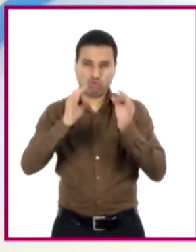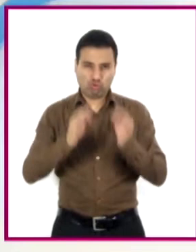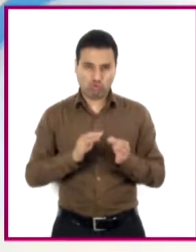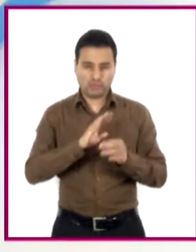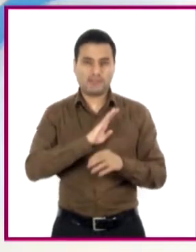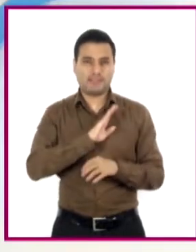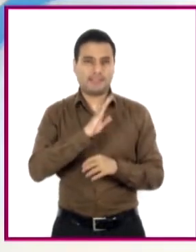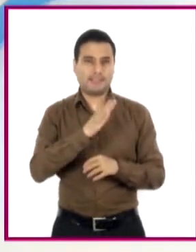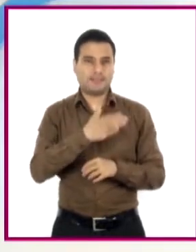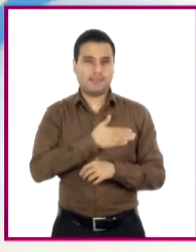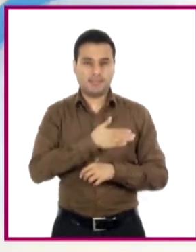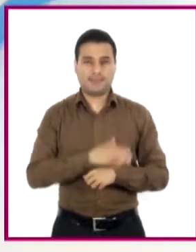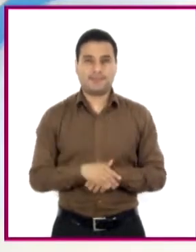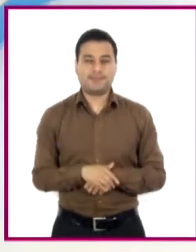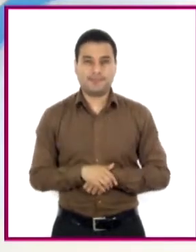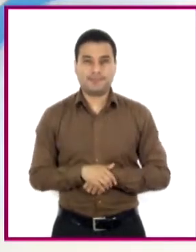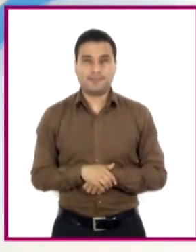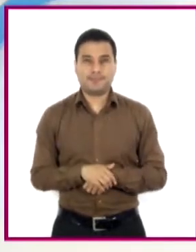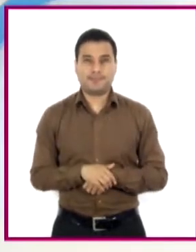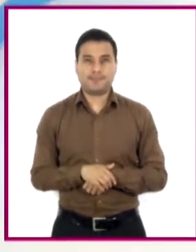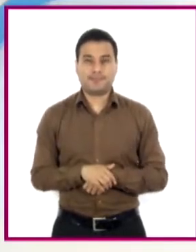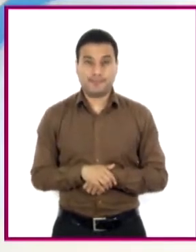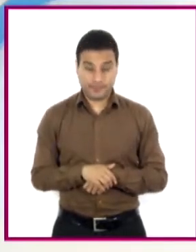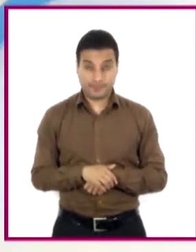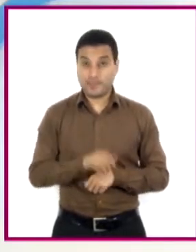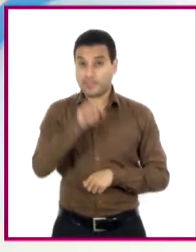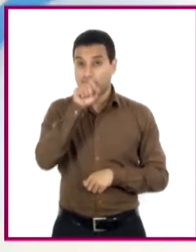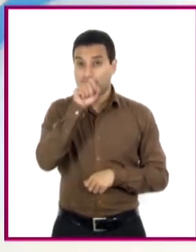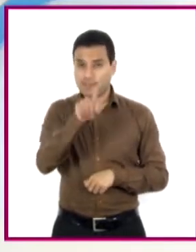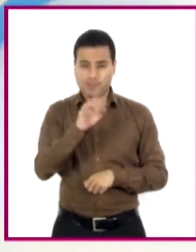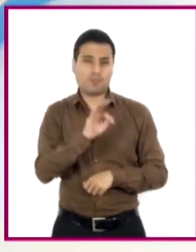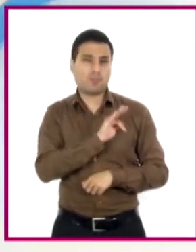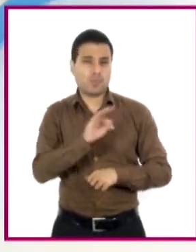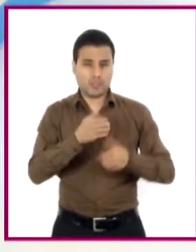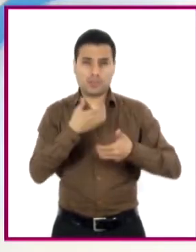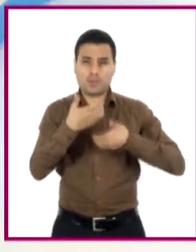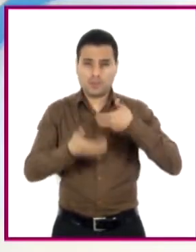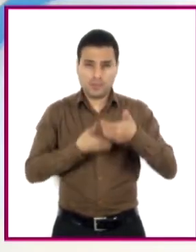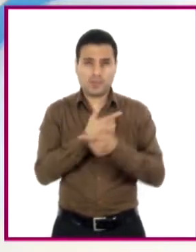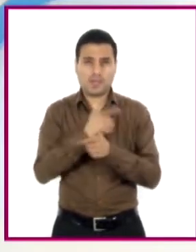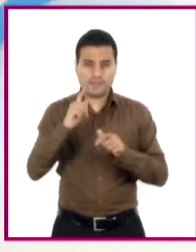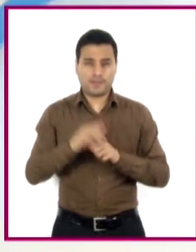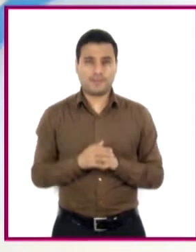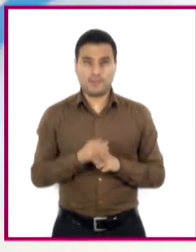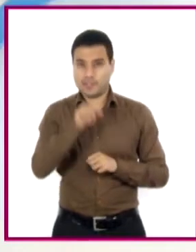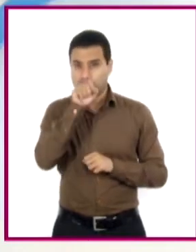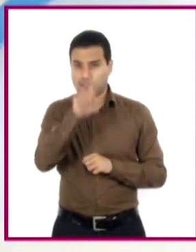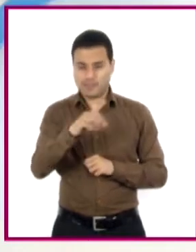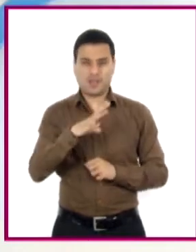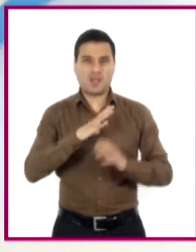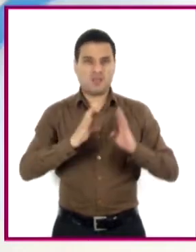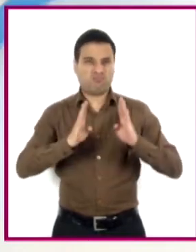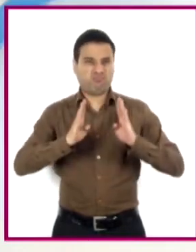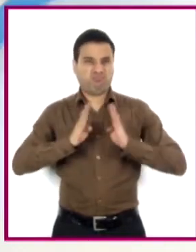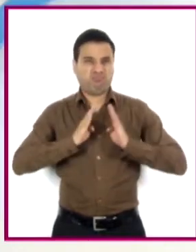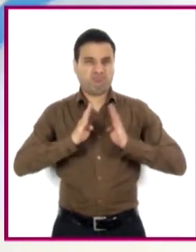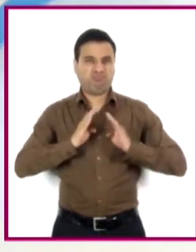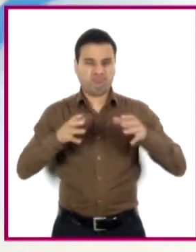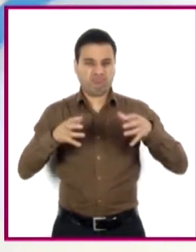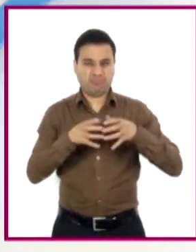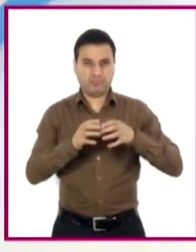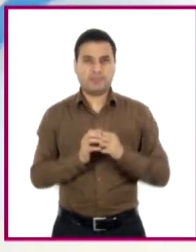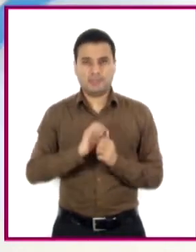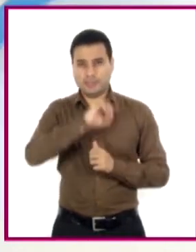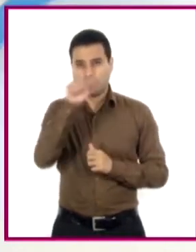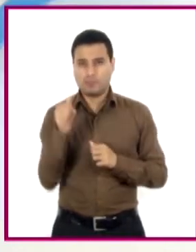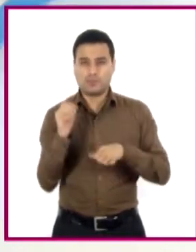la península ibérica. Estableció el libre comercio y un ejército. Se establecieron las